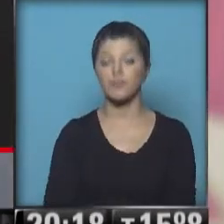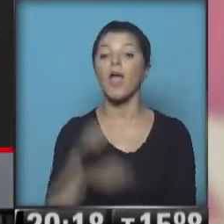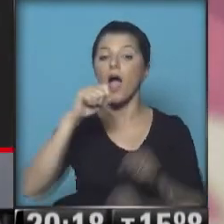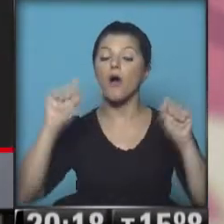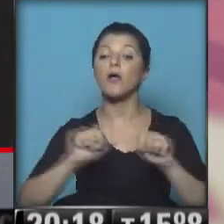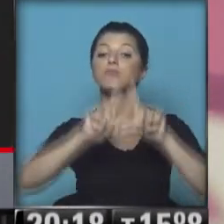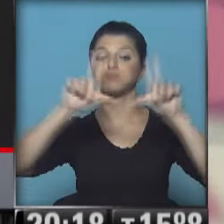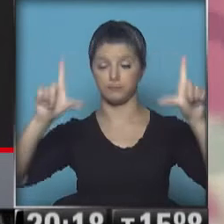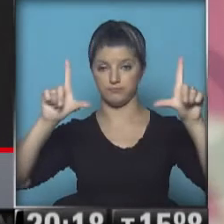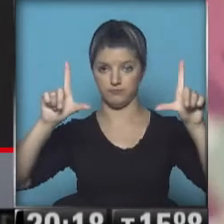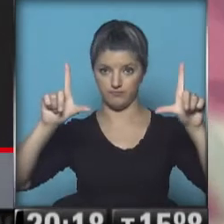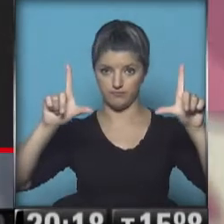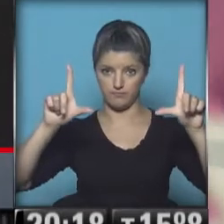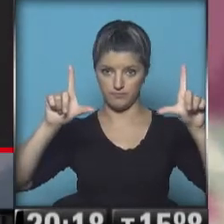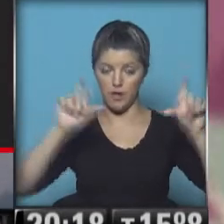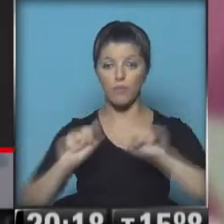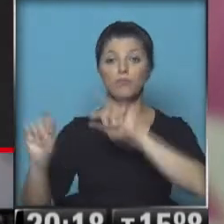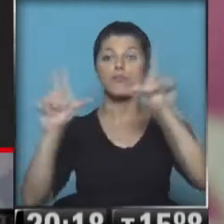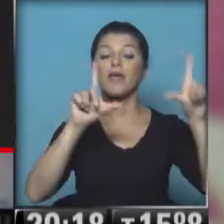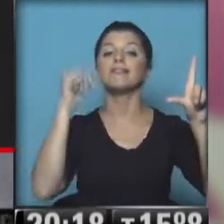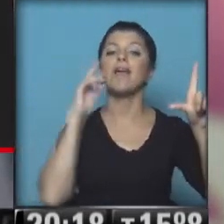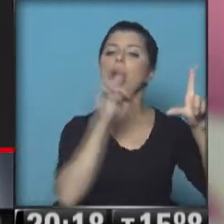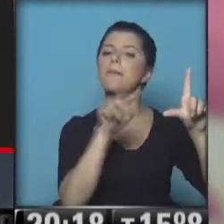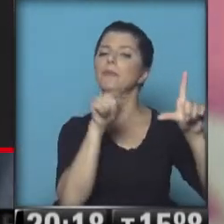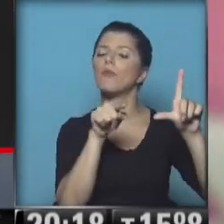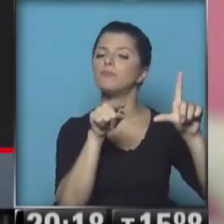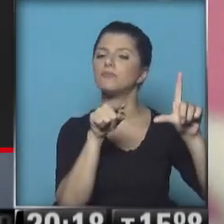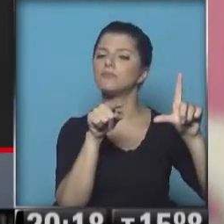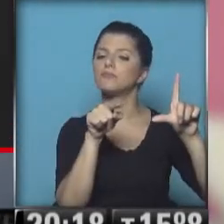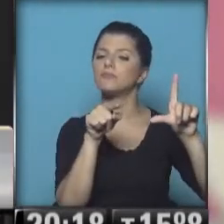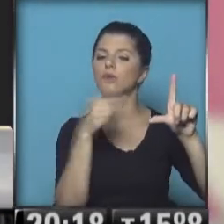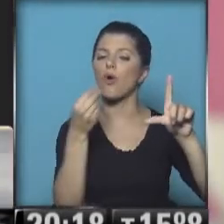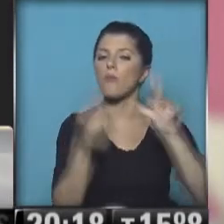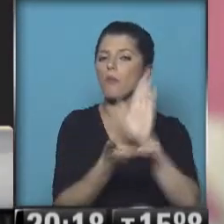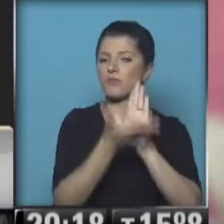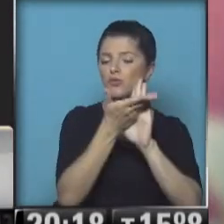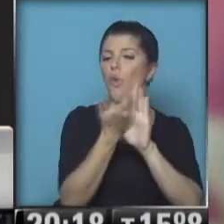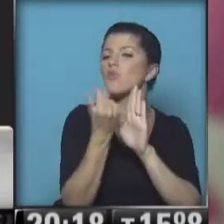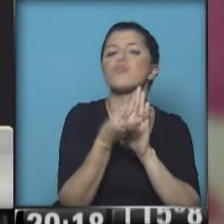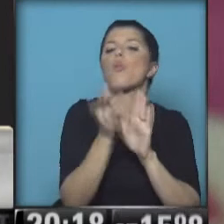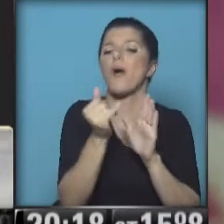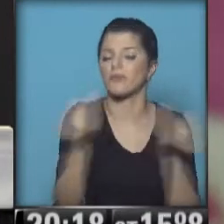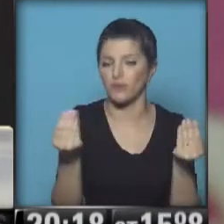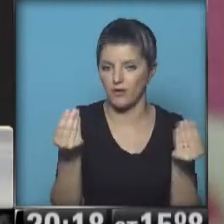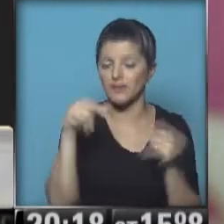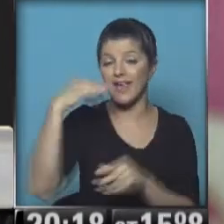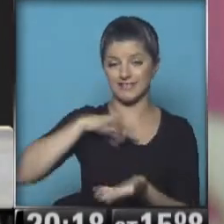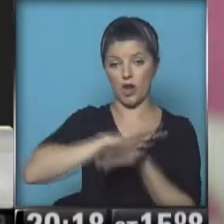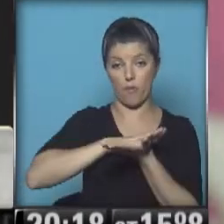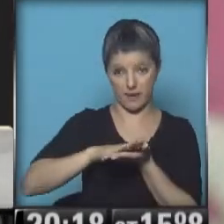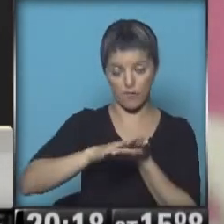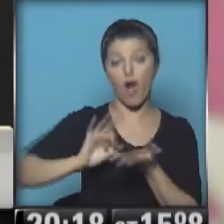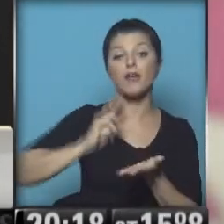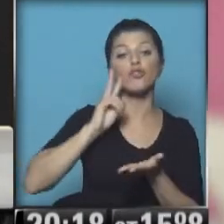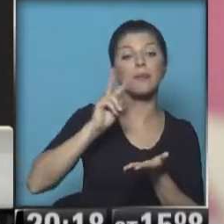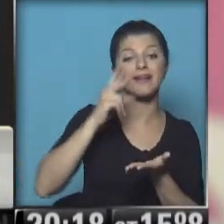placa siguiente, donde se observa cómo aumentó, cuánto aumentó el salario mínimo del